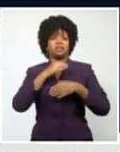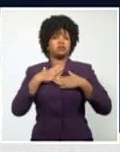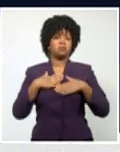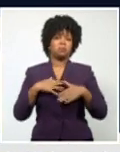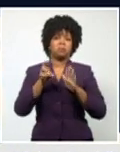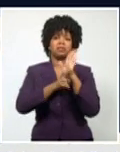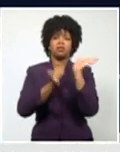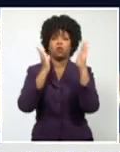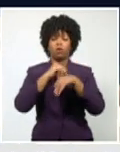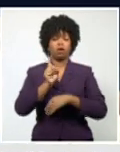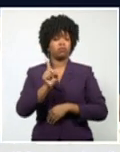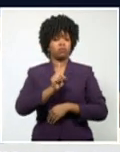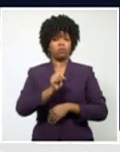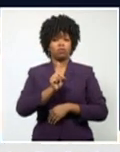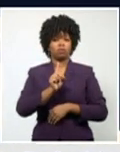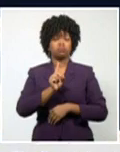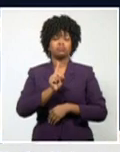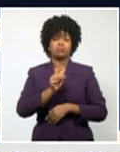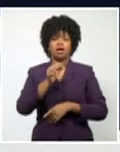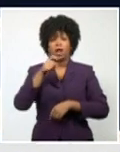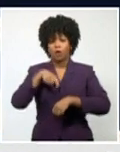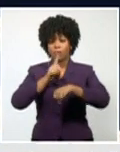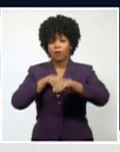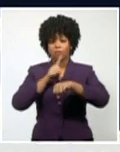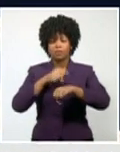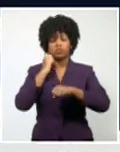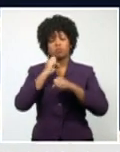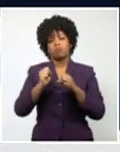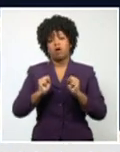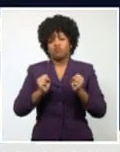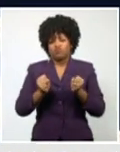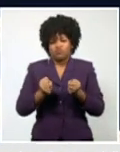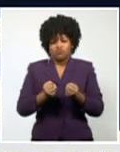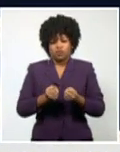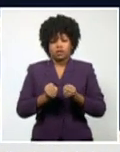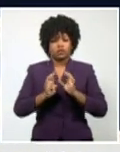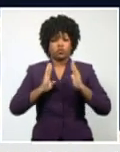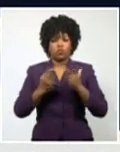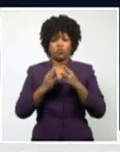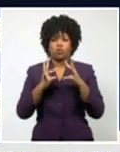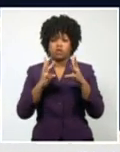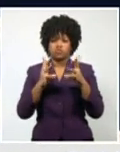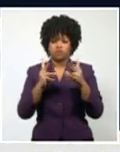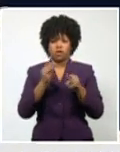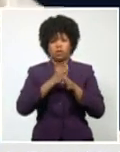contrario. Es el momento de consolidar los resultados que hemos tenido hasta el